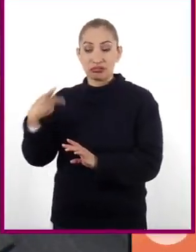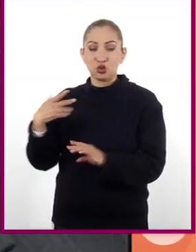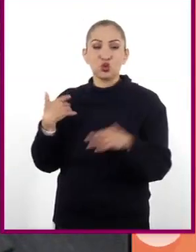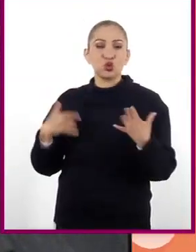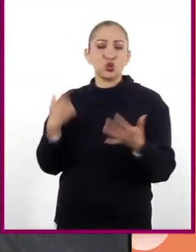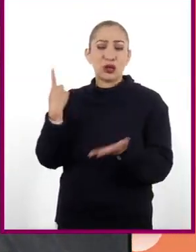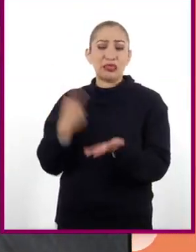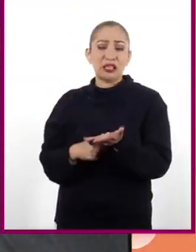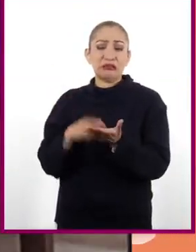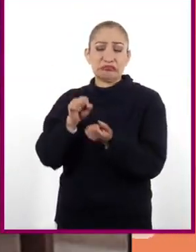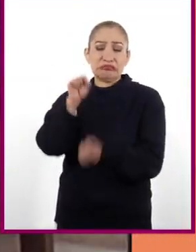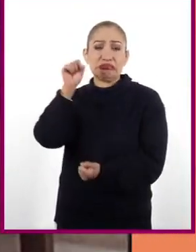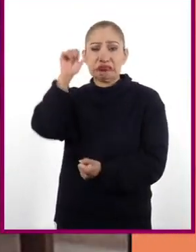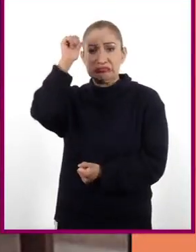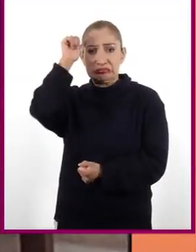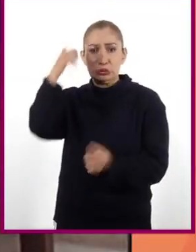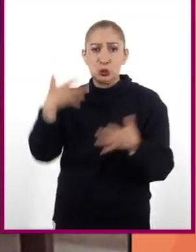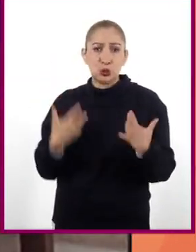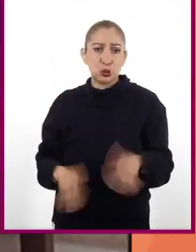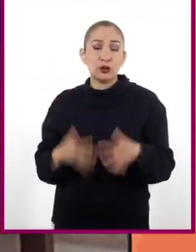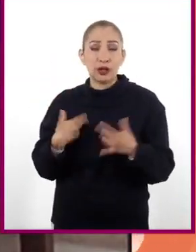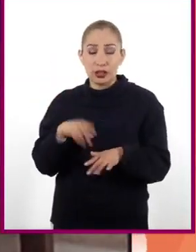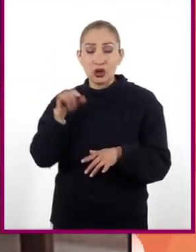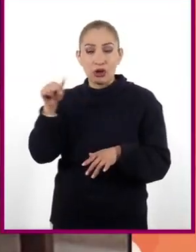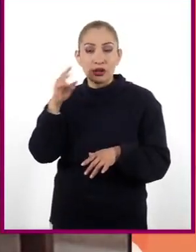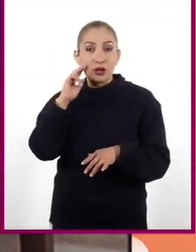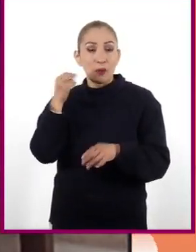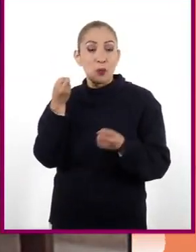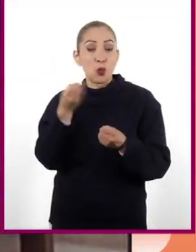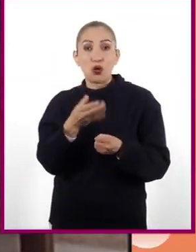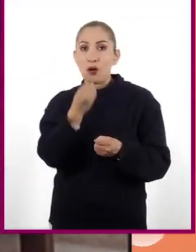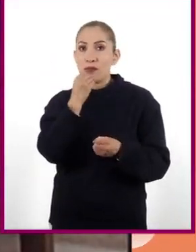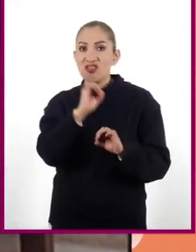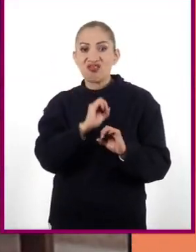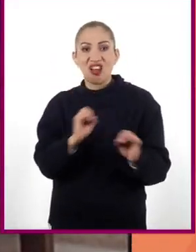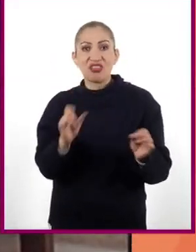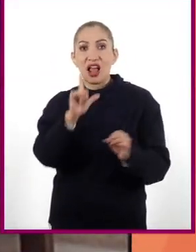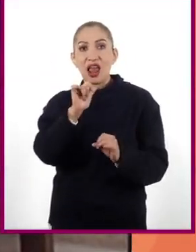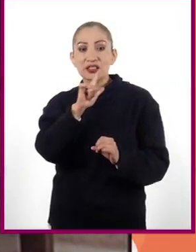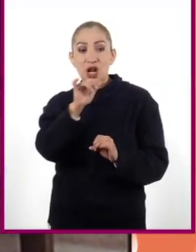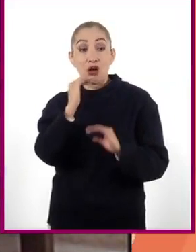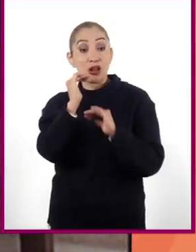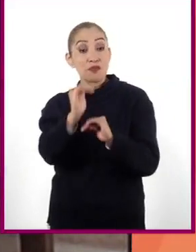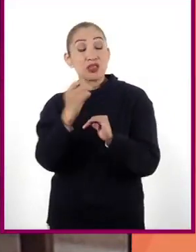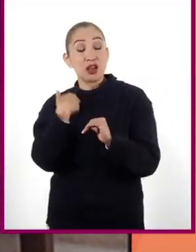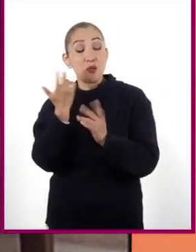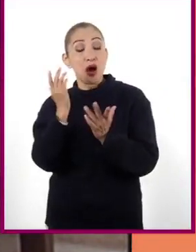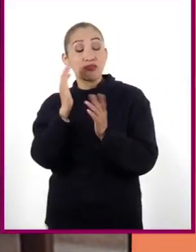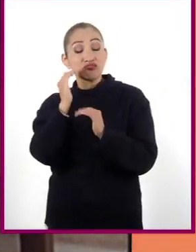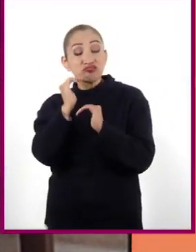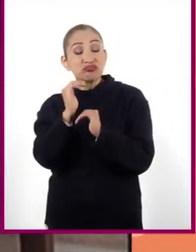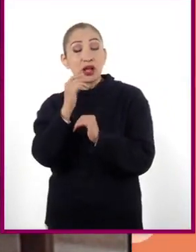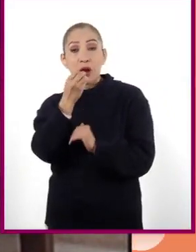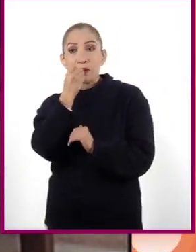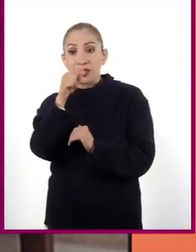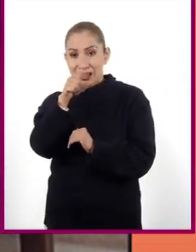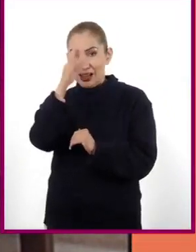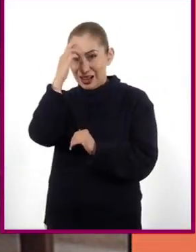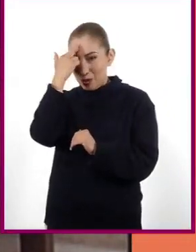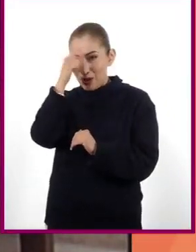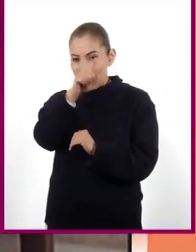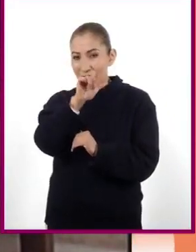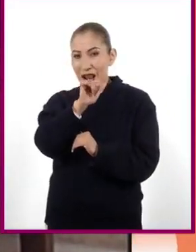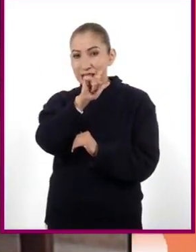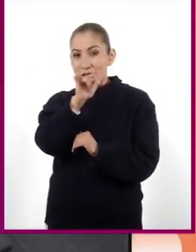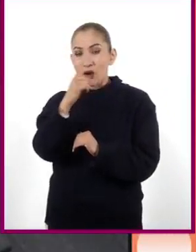sus propios pecados, ¿no? Entre otros, no darle de comer tampoco a Lázaro o limitarle la comida, ¿no? Recordamos que este personaje, por